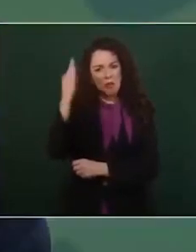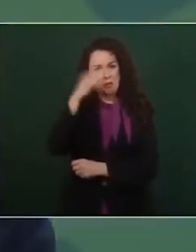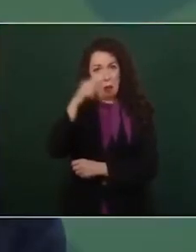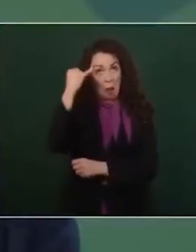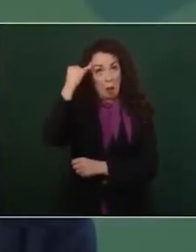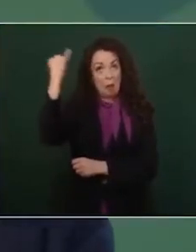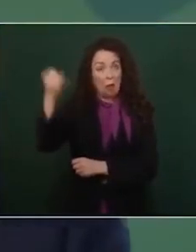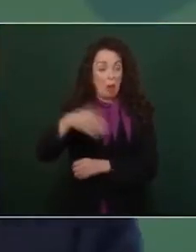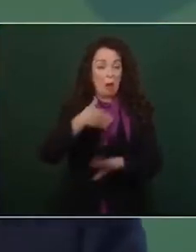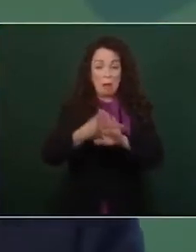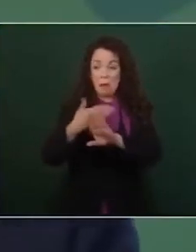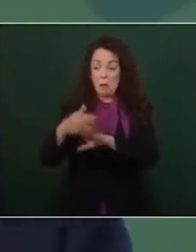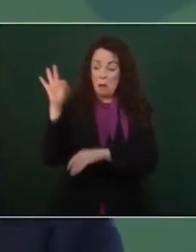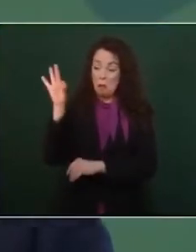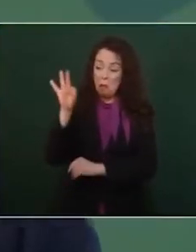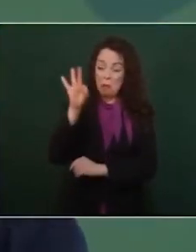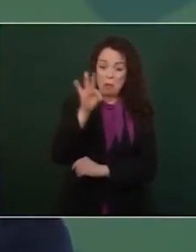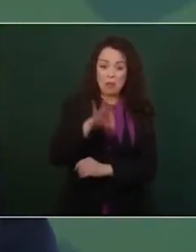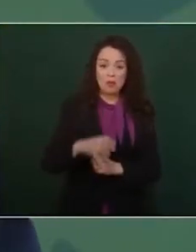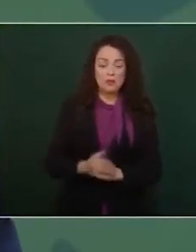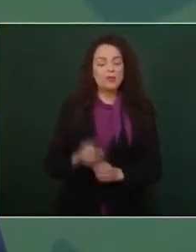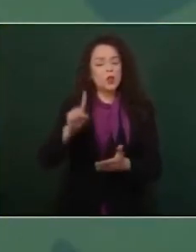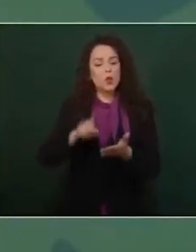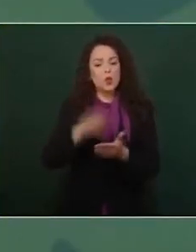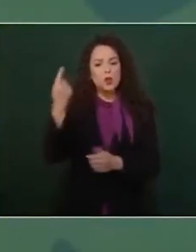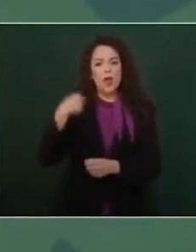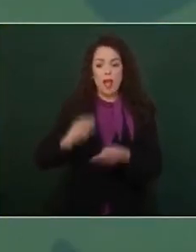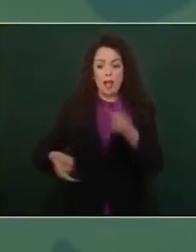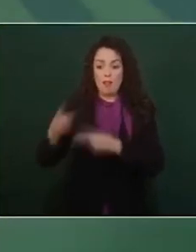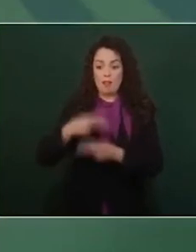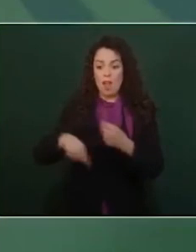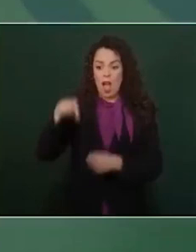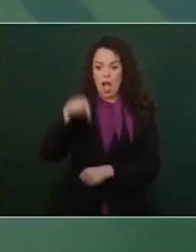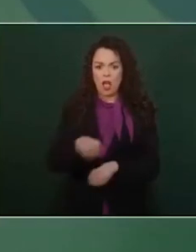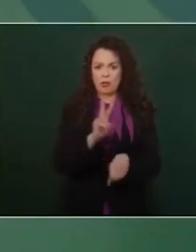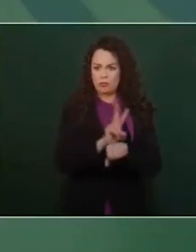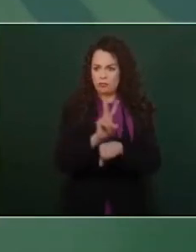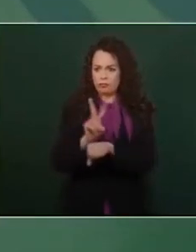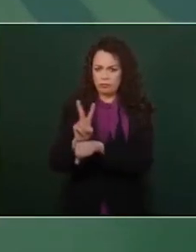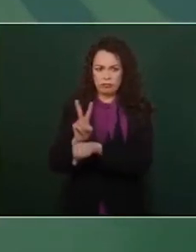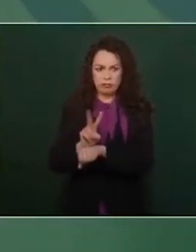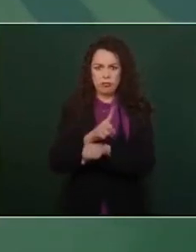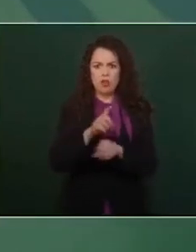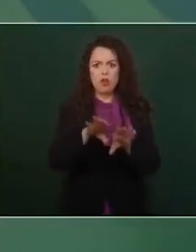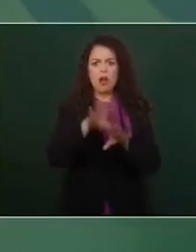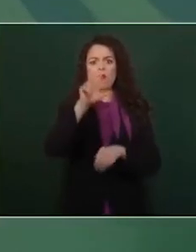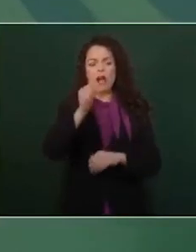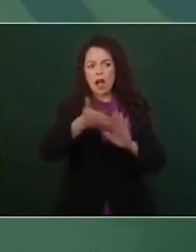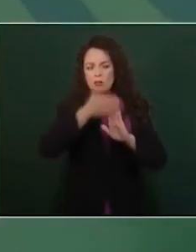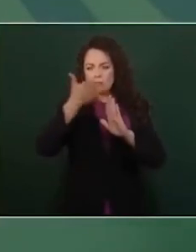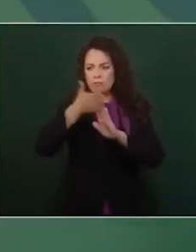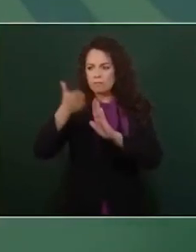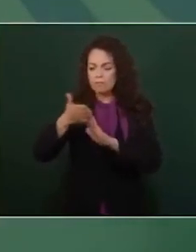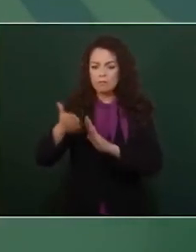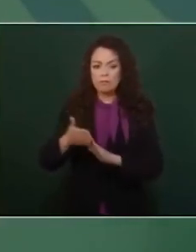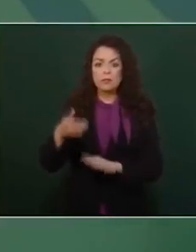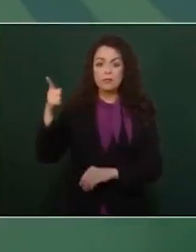Una vez estuvimos aquí en una supervisión y llegaron a decir que